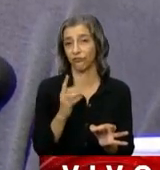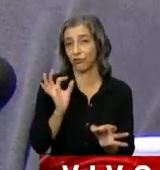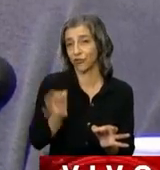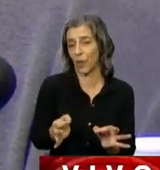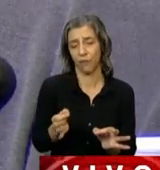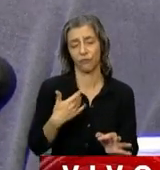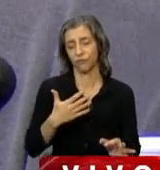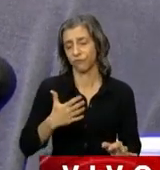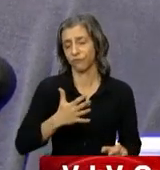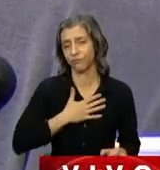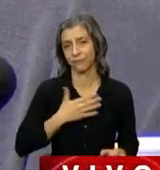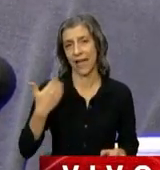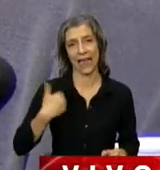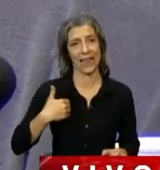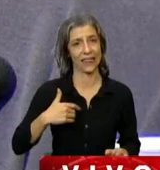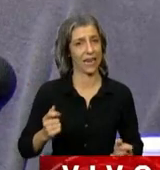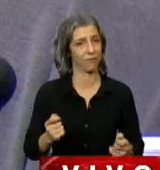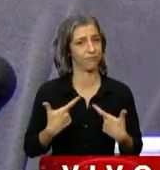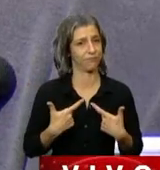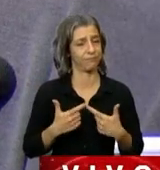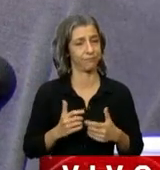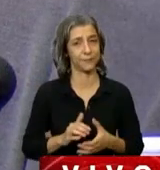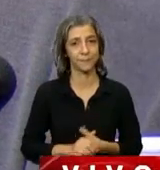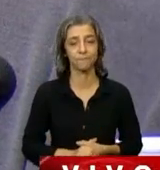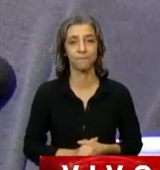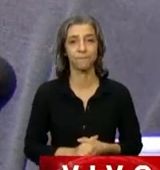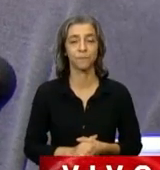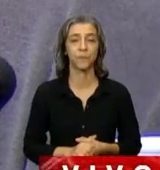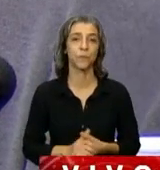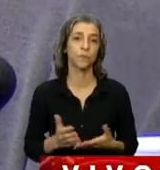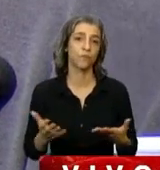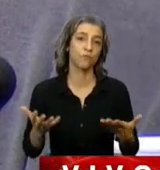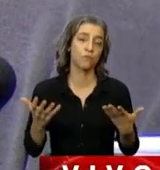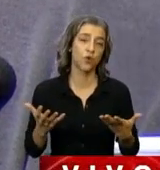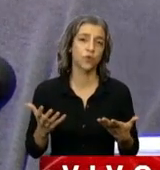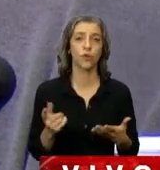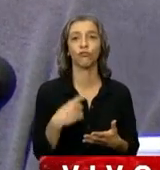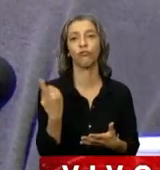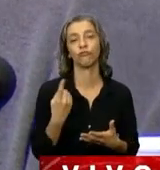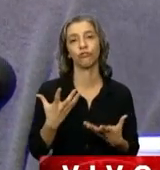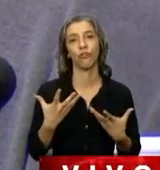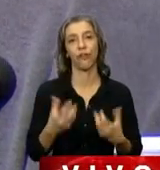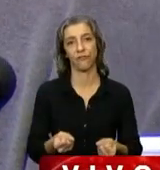que son argentinas y, por supuesto, debe ser defendida